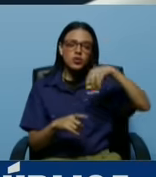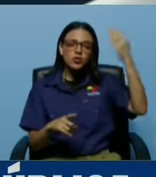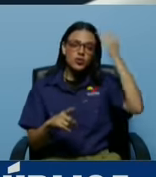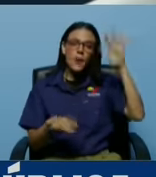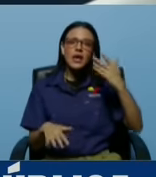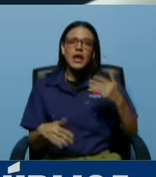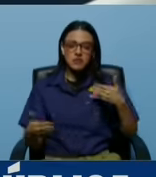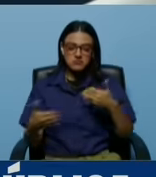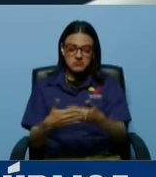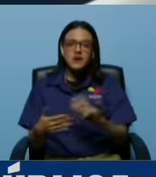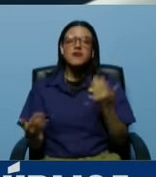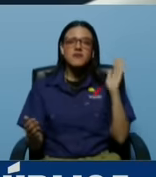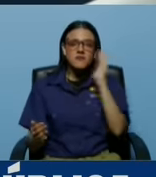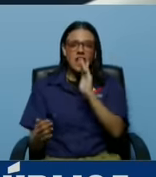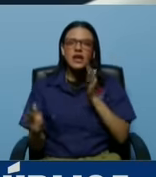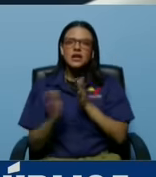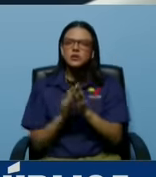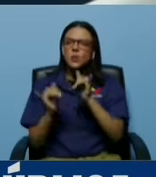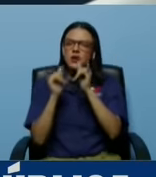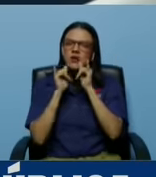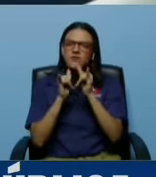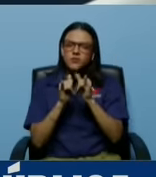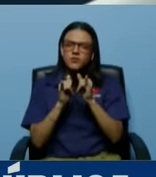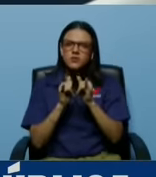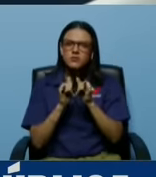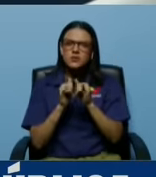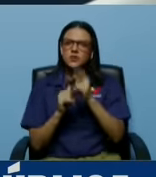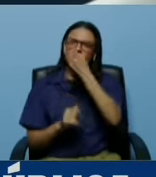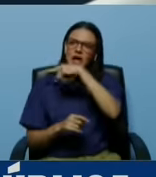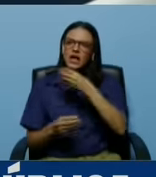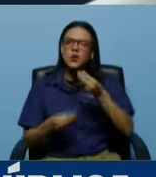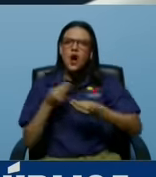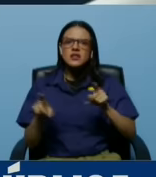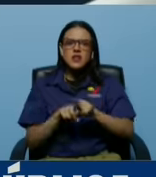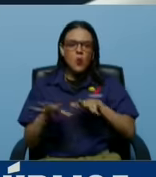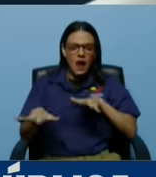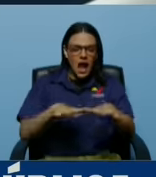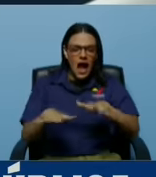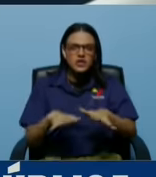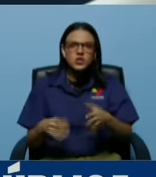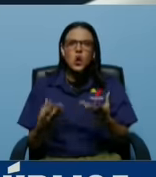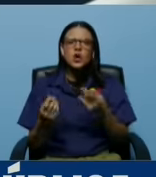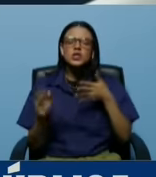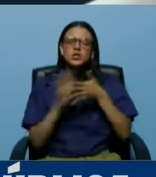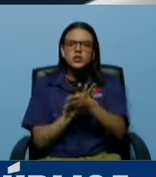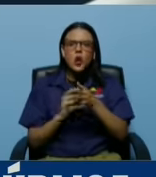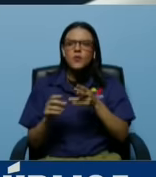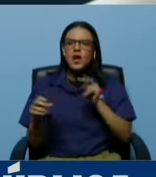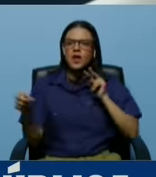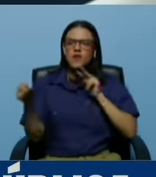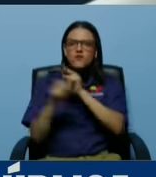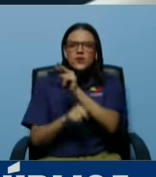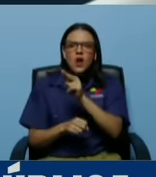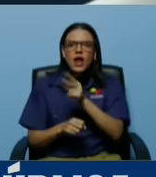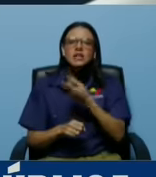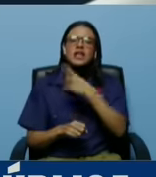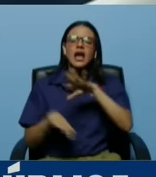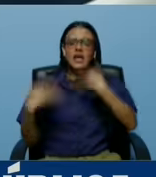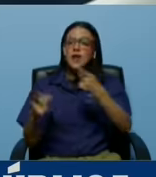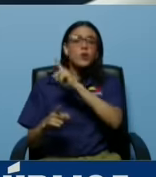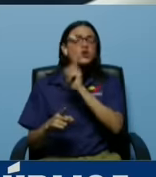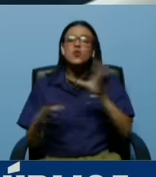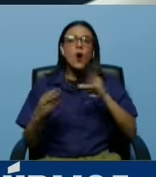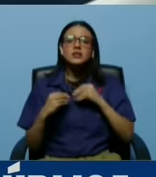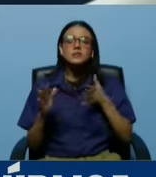de anunciada acciones de carácter violento posterior a unos resultados que le iban a ser